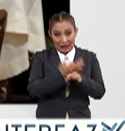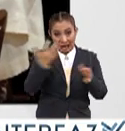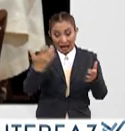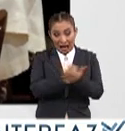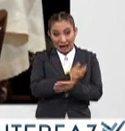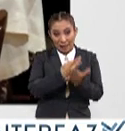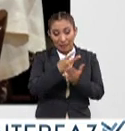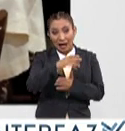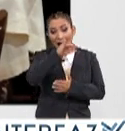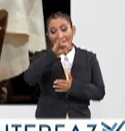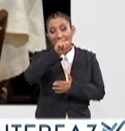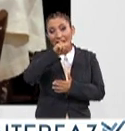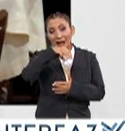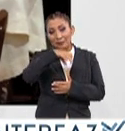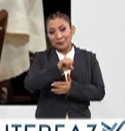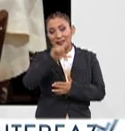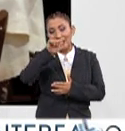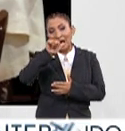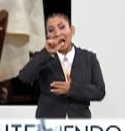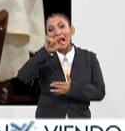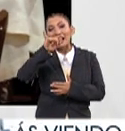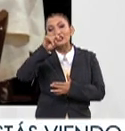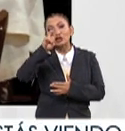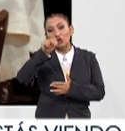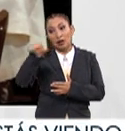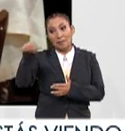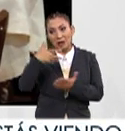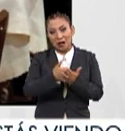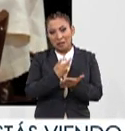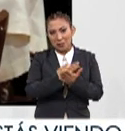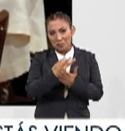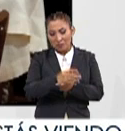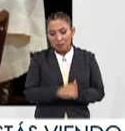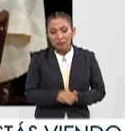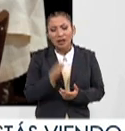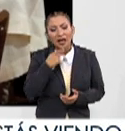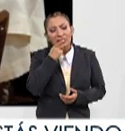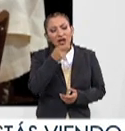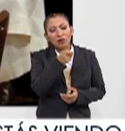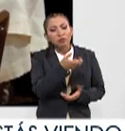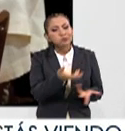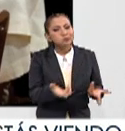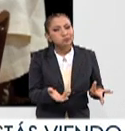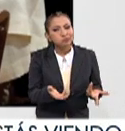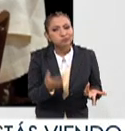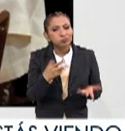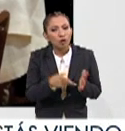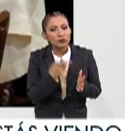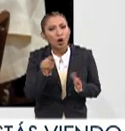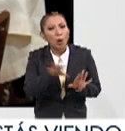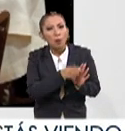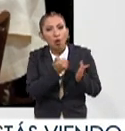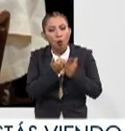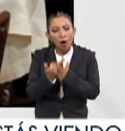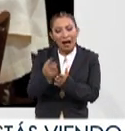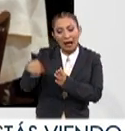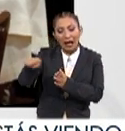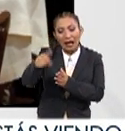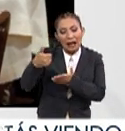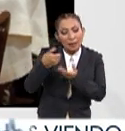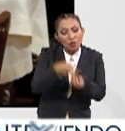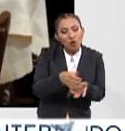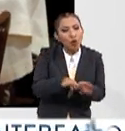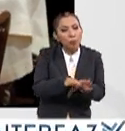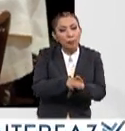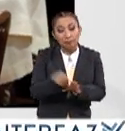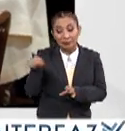ganador James Allison, ¿no? Sí, El actual ganador del premio Nobel. Precisamente, repítanos qué fue lo que, cómo contribuyó él precisamente a